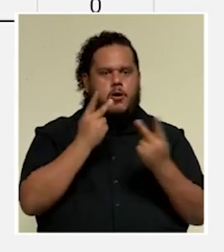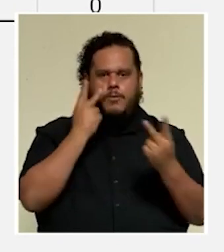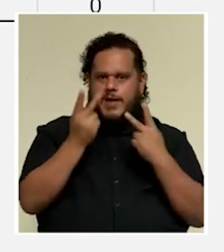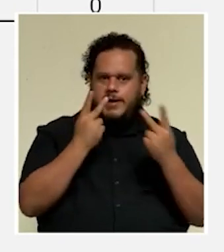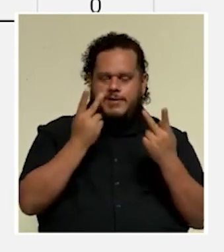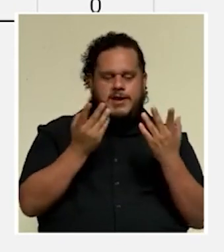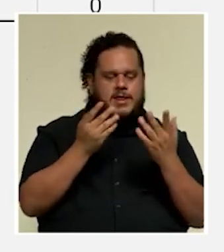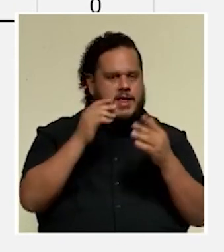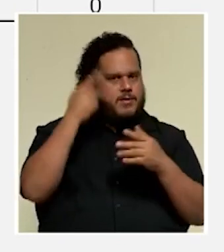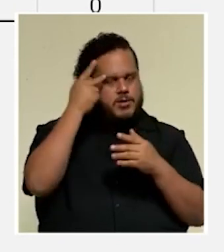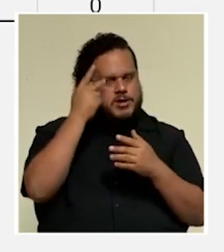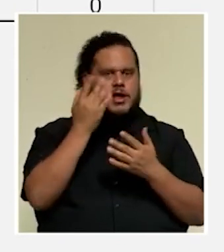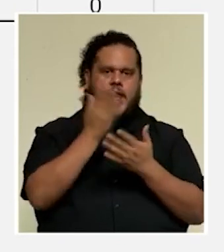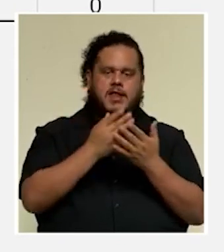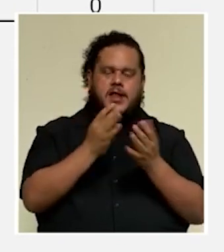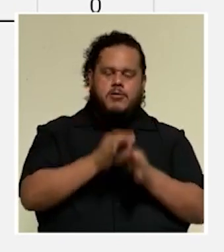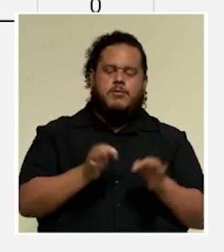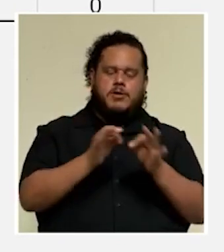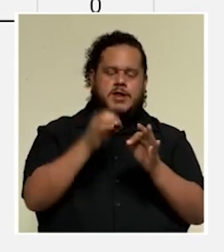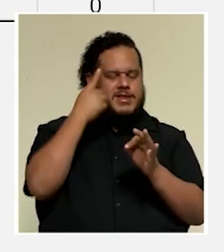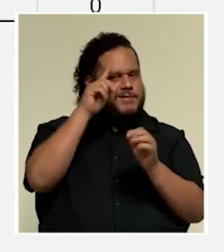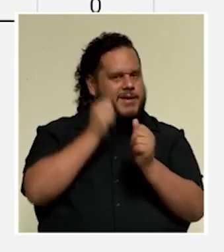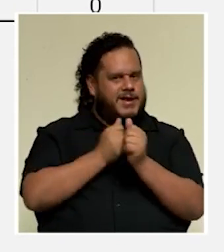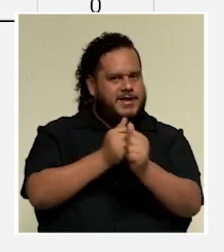que es un fenómeno interesantísimo darle seguimiento.